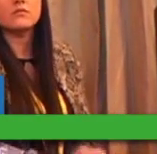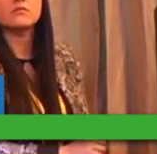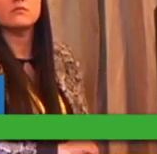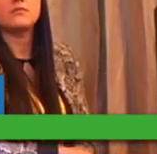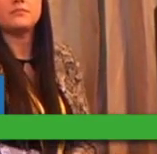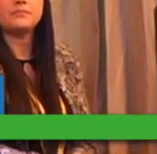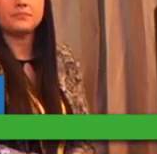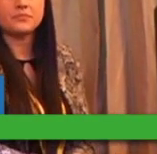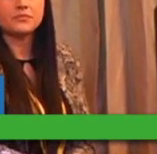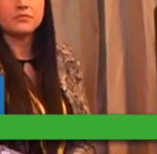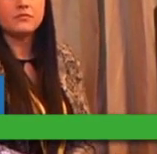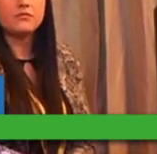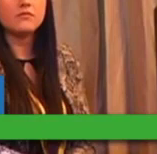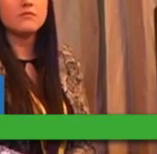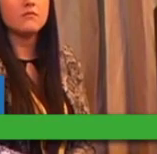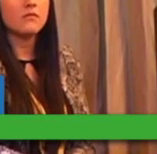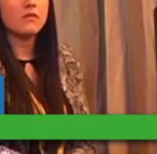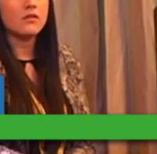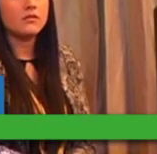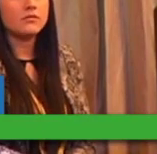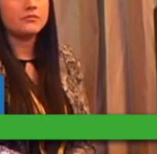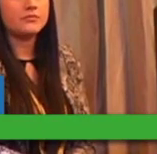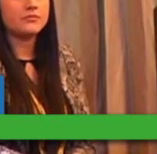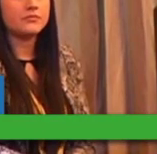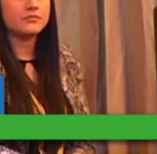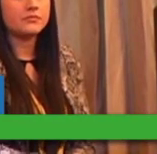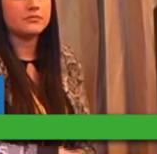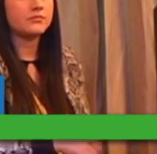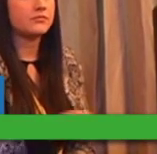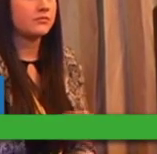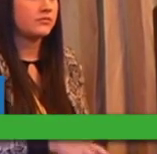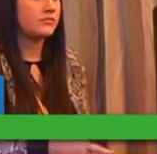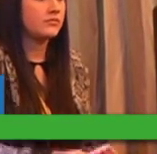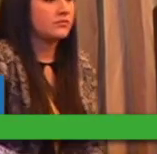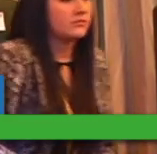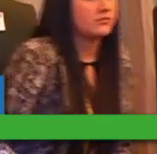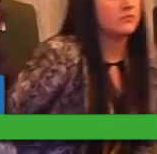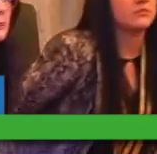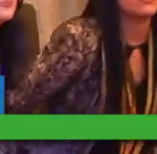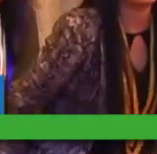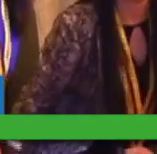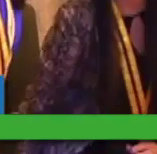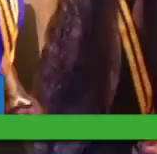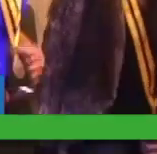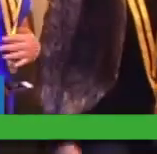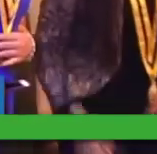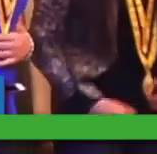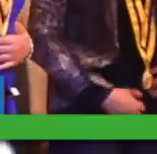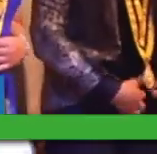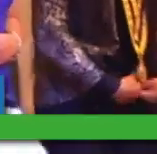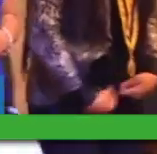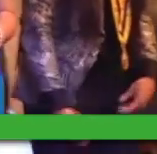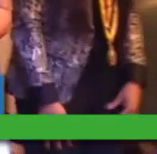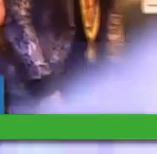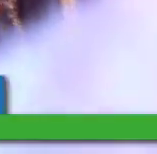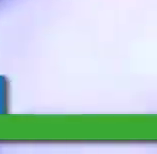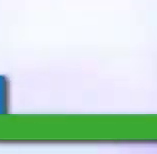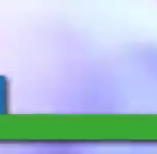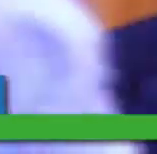ceremonia, invitándolos a ponerse de pie para entonar las sagradas notas del himno nacional del Perú.